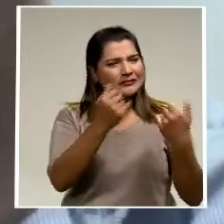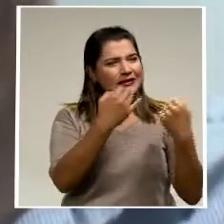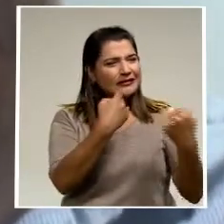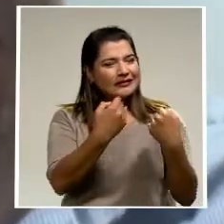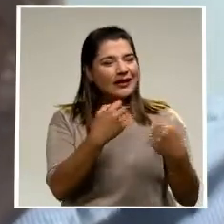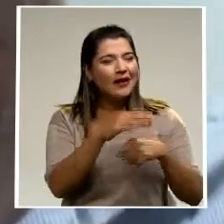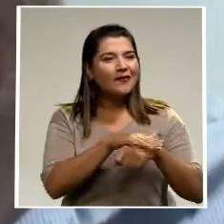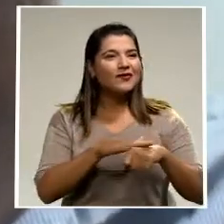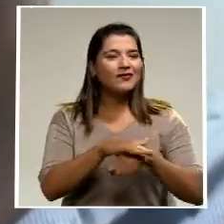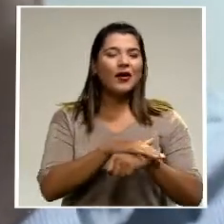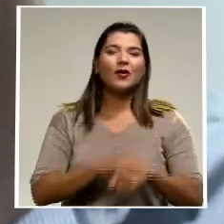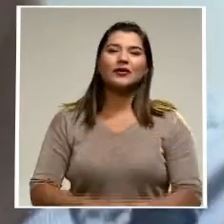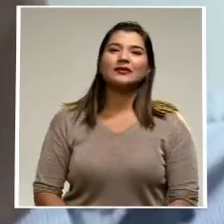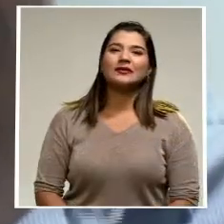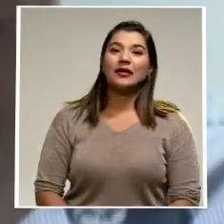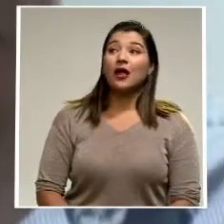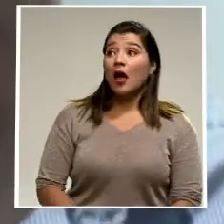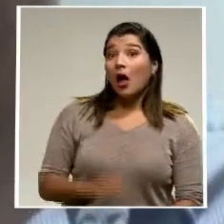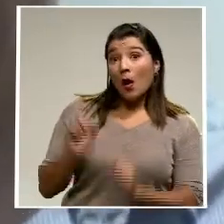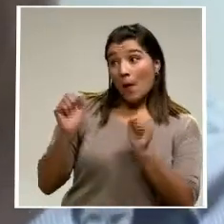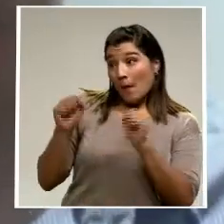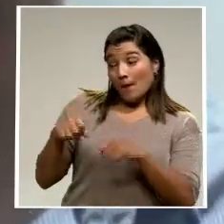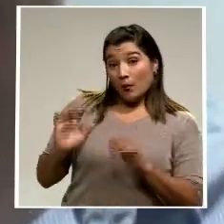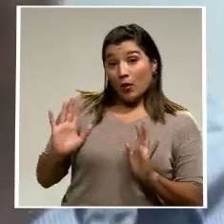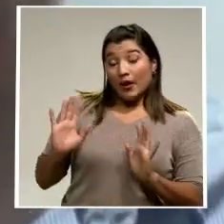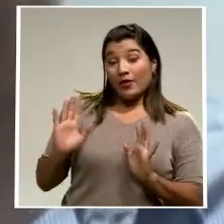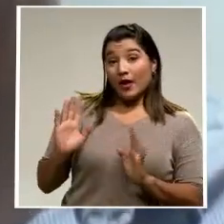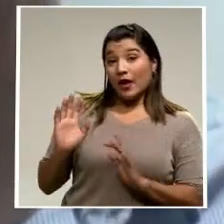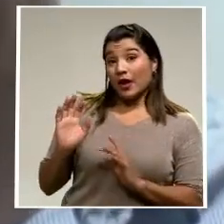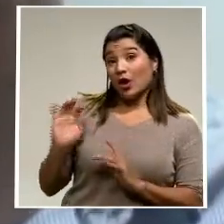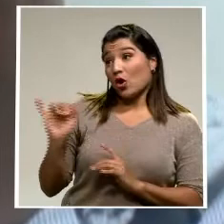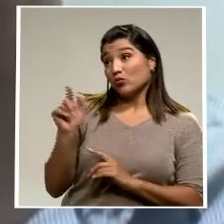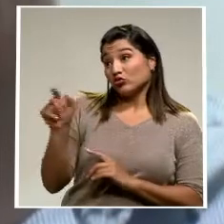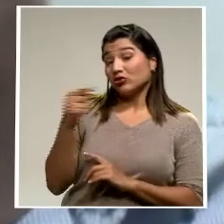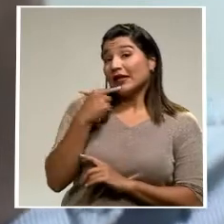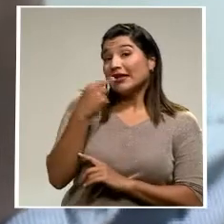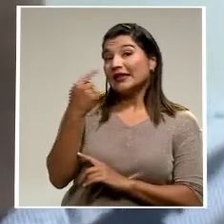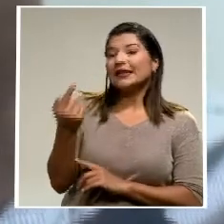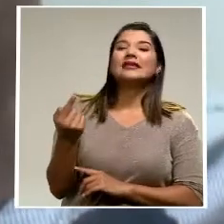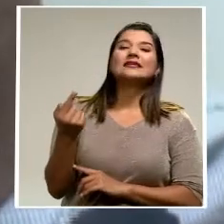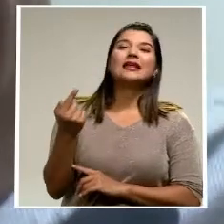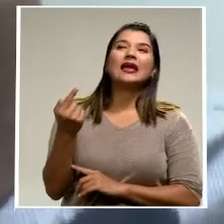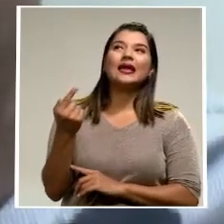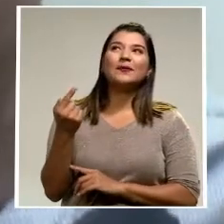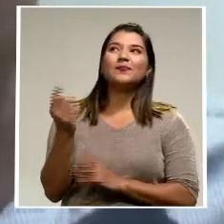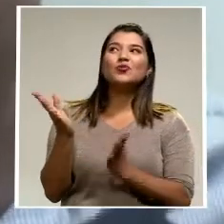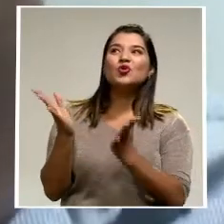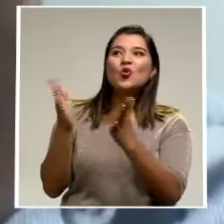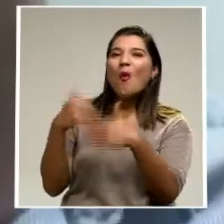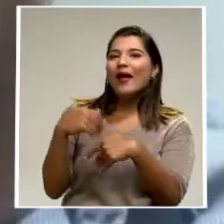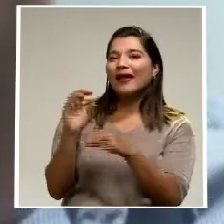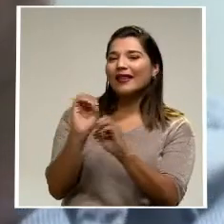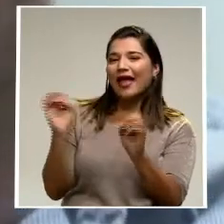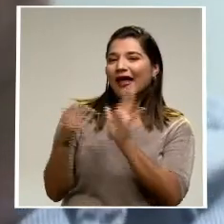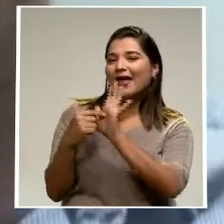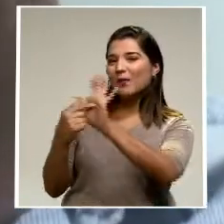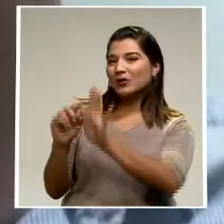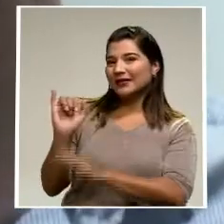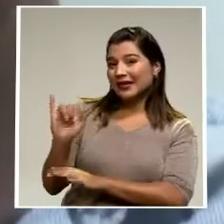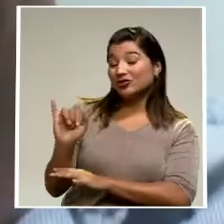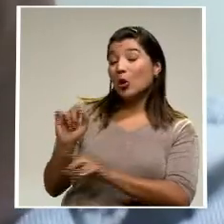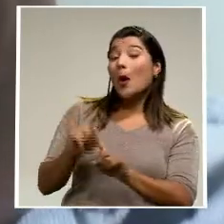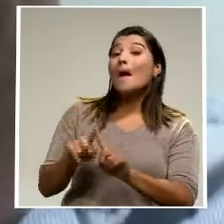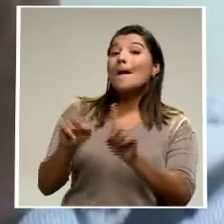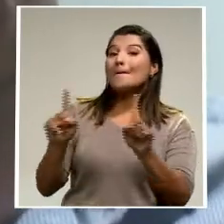favor. Podría ser, efectivamente, como bien lo dices, que podría derivarse no de los hechos, pero hay 2 hechos completamente